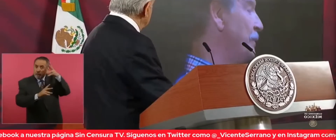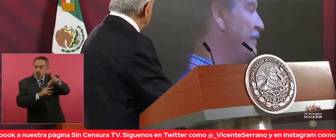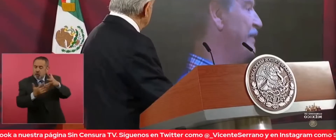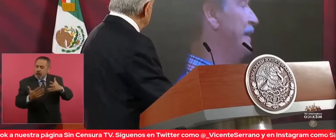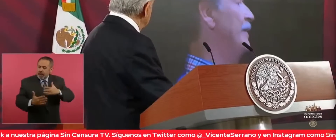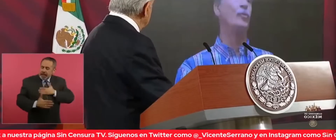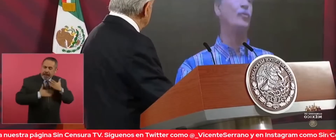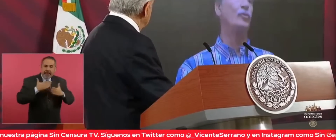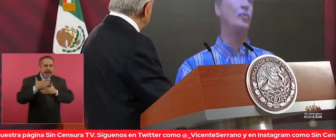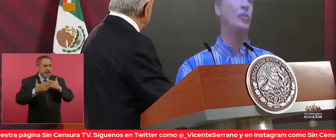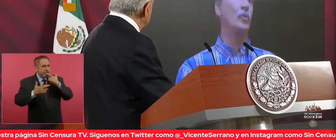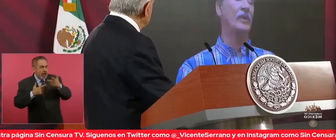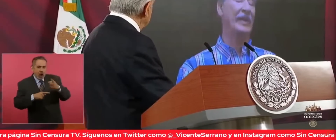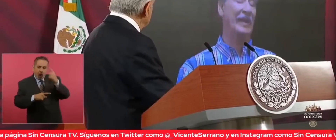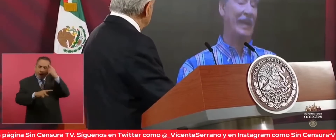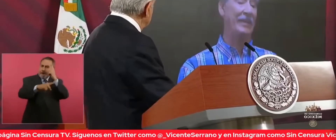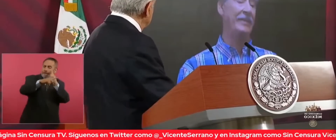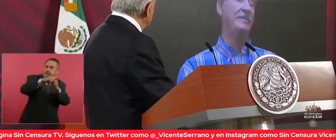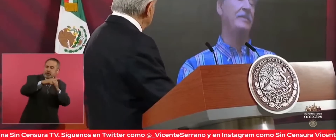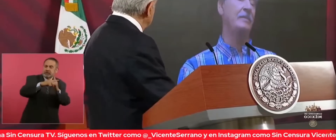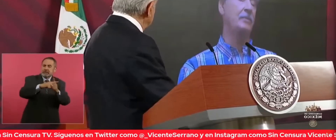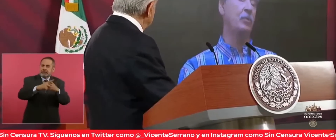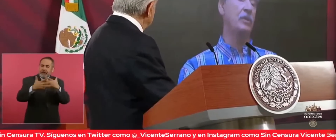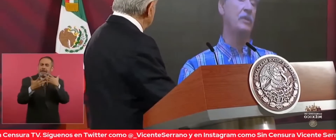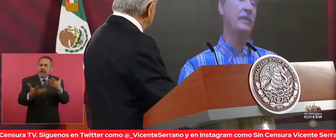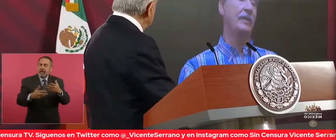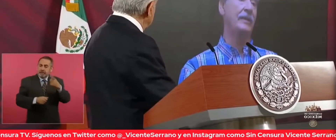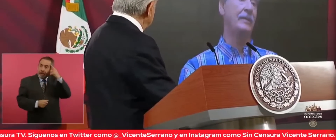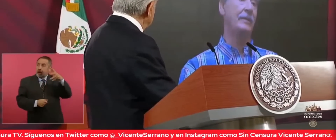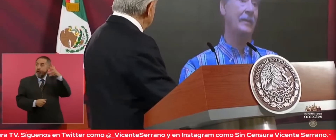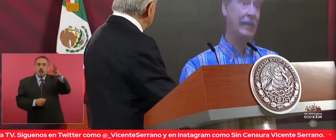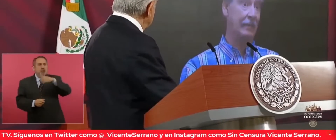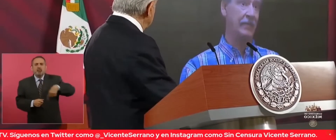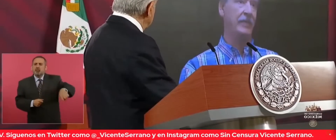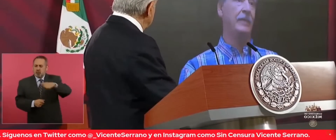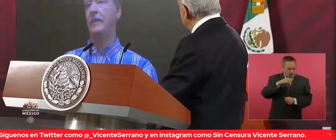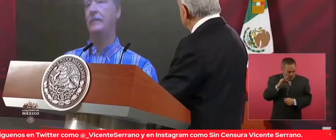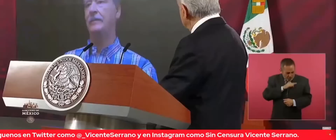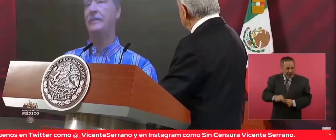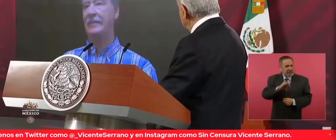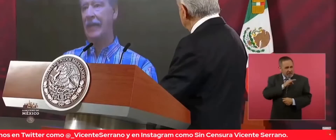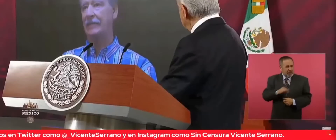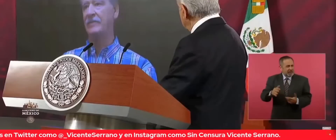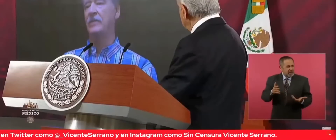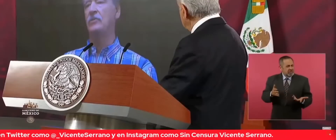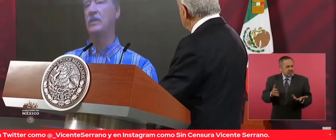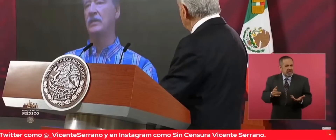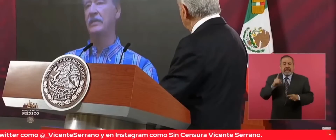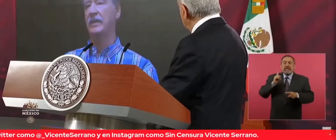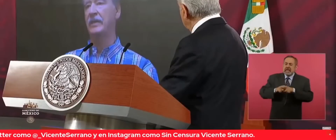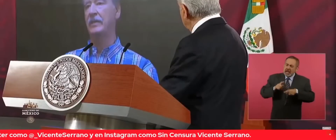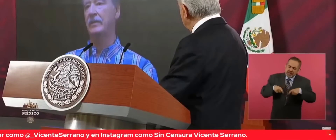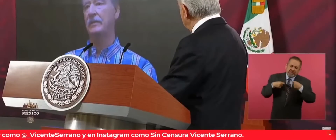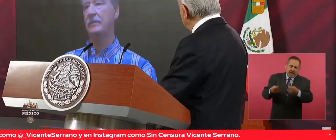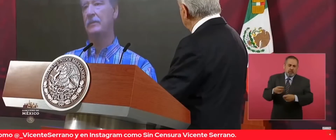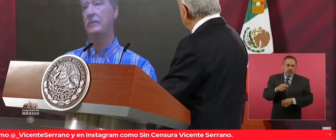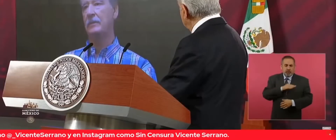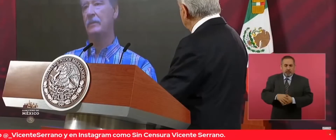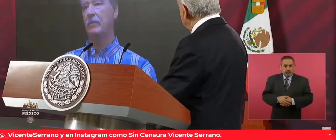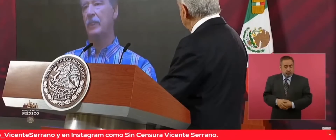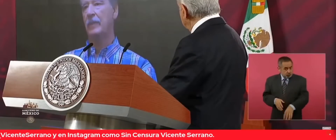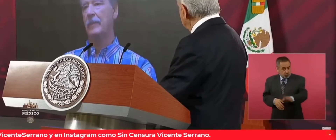futuro optimista, un futuro real que este país puede tener, debe tener, y alguien se lo tiene que traer.